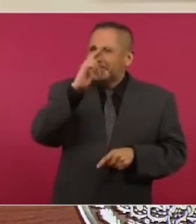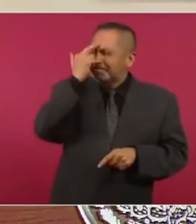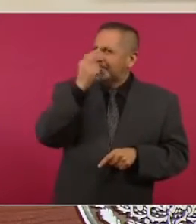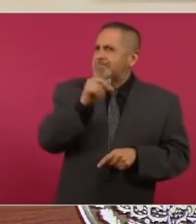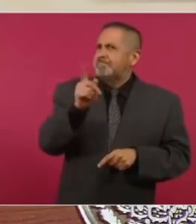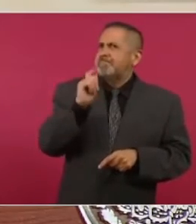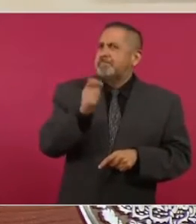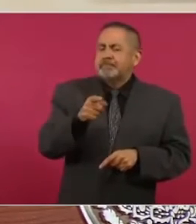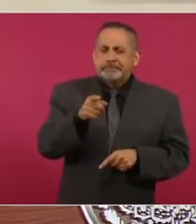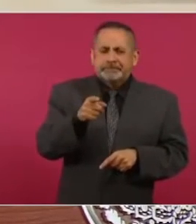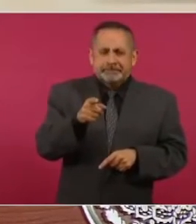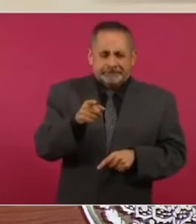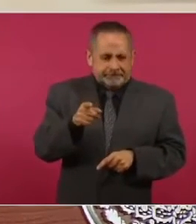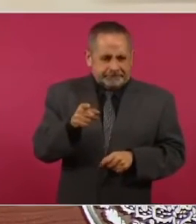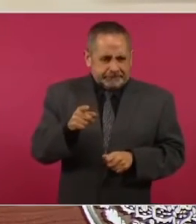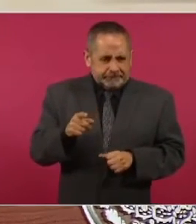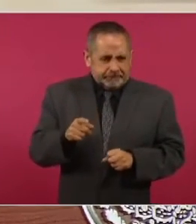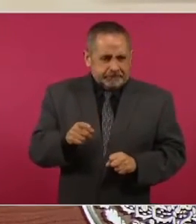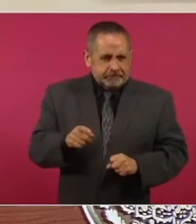de